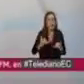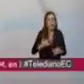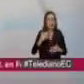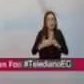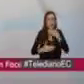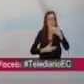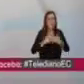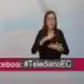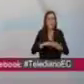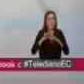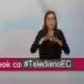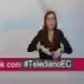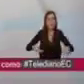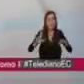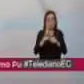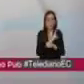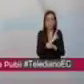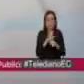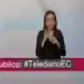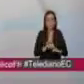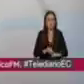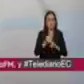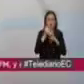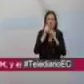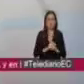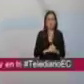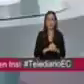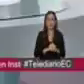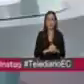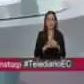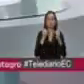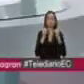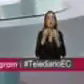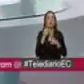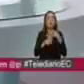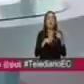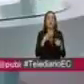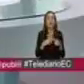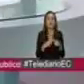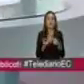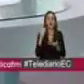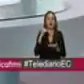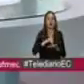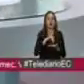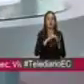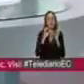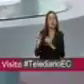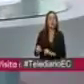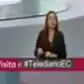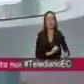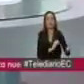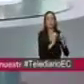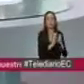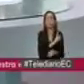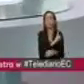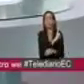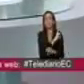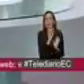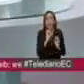maximizar el uso de los recursos del país cuánto se podría reorganizar internamente desde las universidades o